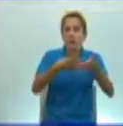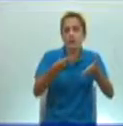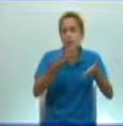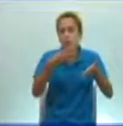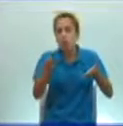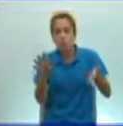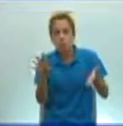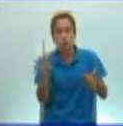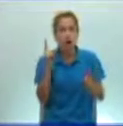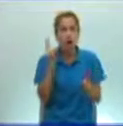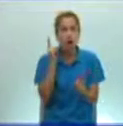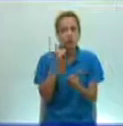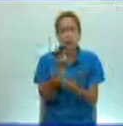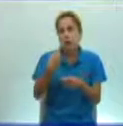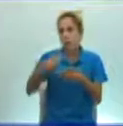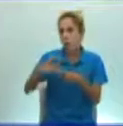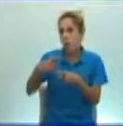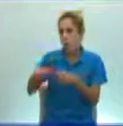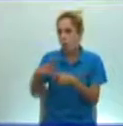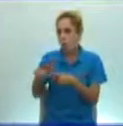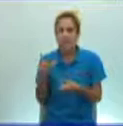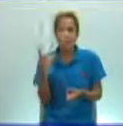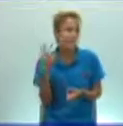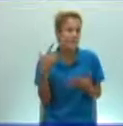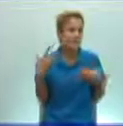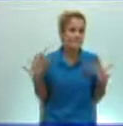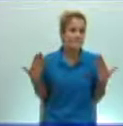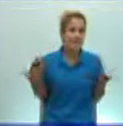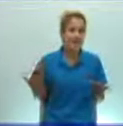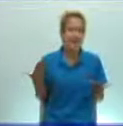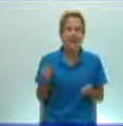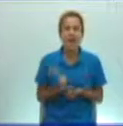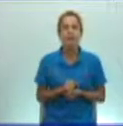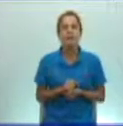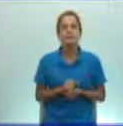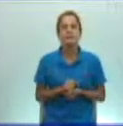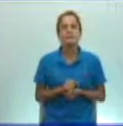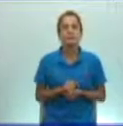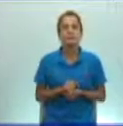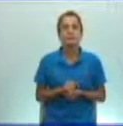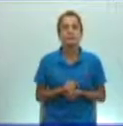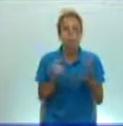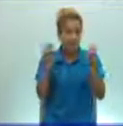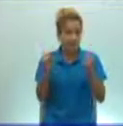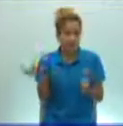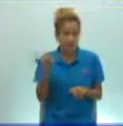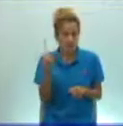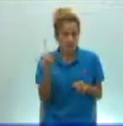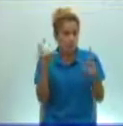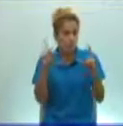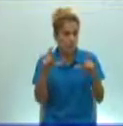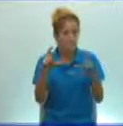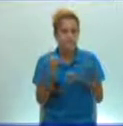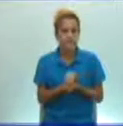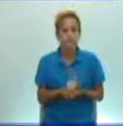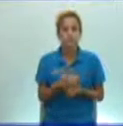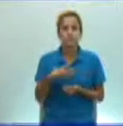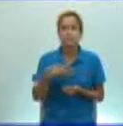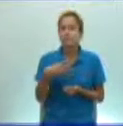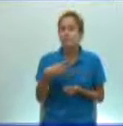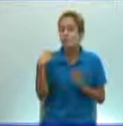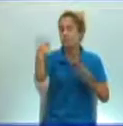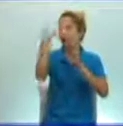pudieron encontrar otras palabras que son llanas, que aparecen en el fragmento. Teniendo en cuenta